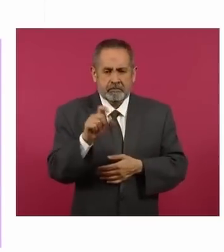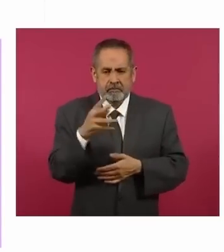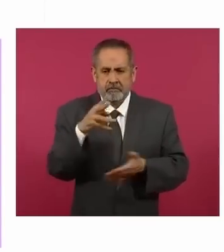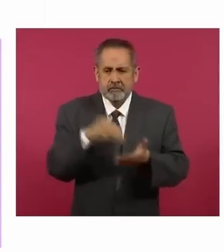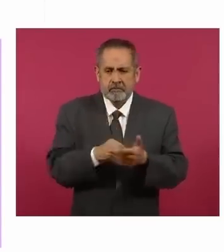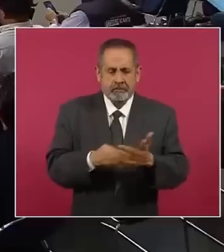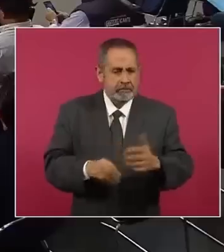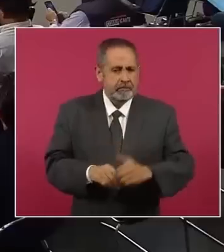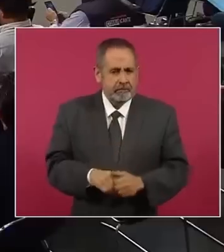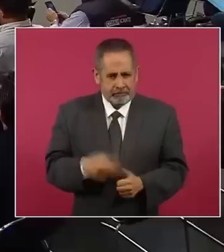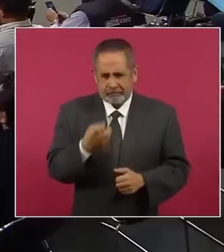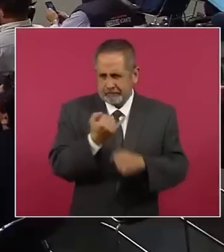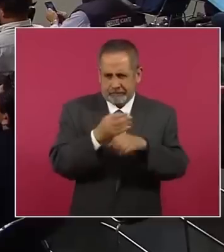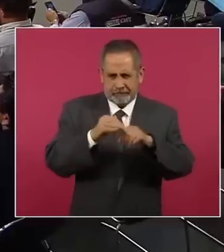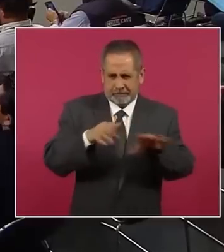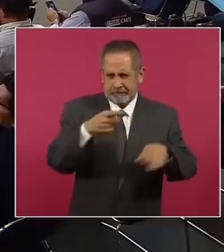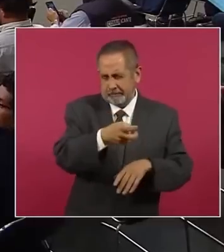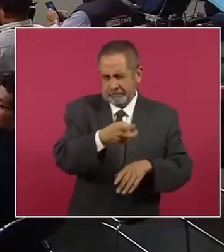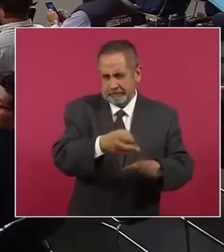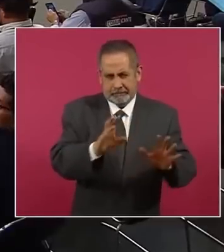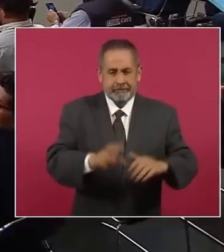Por ahí debe estar la información.